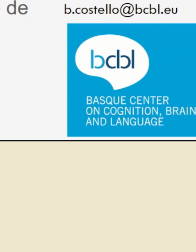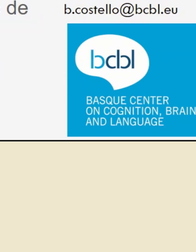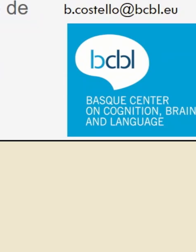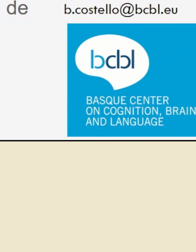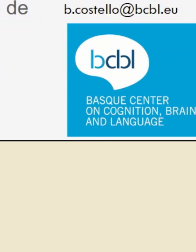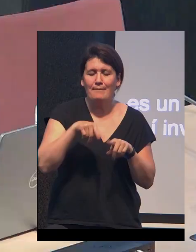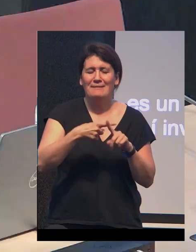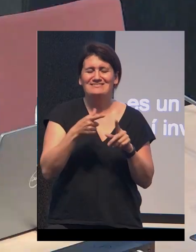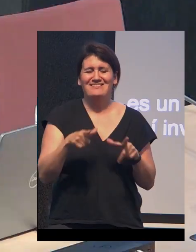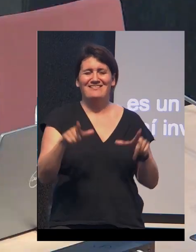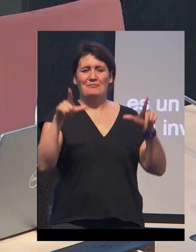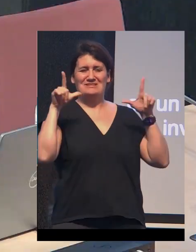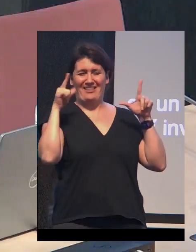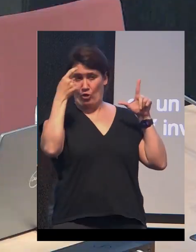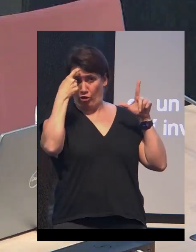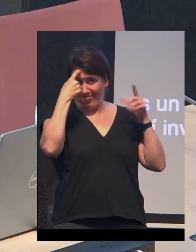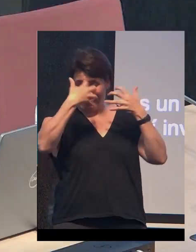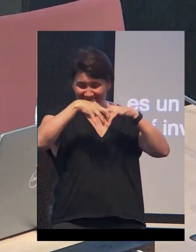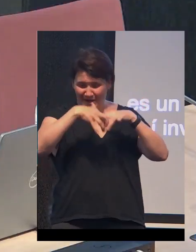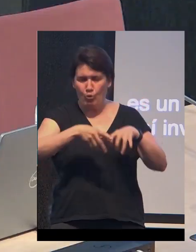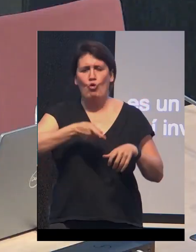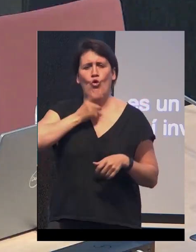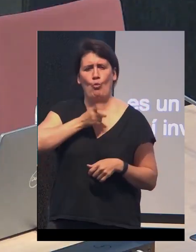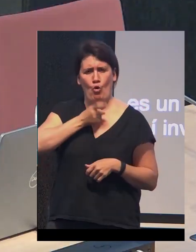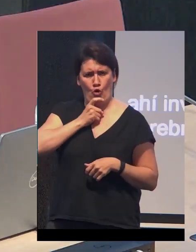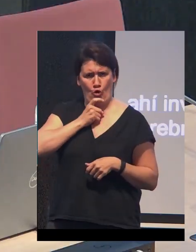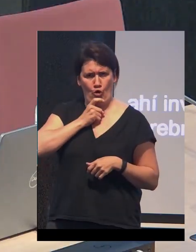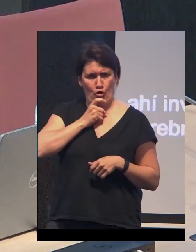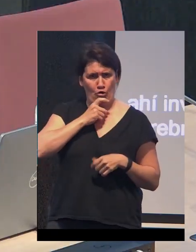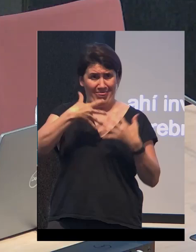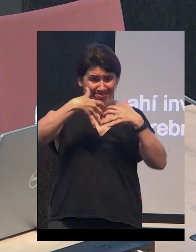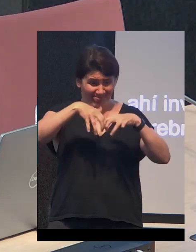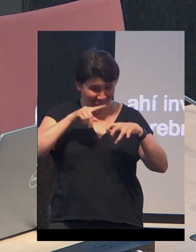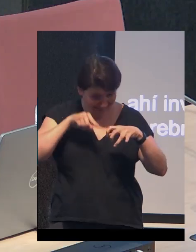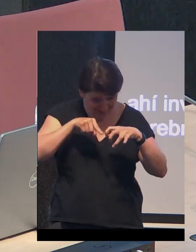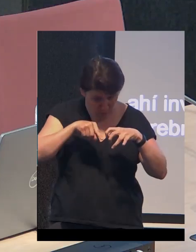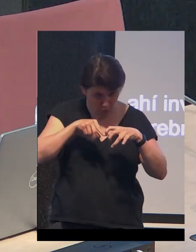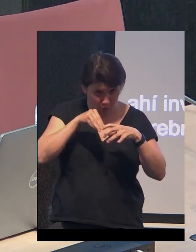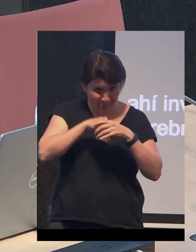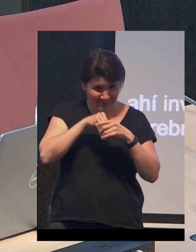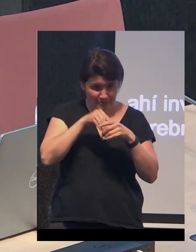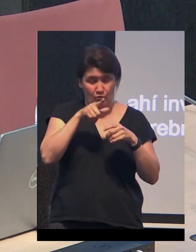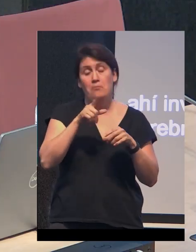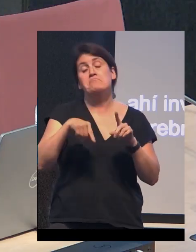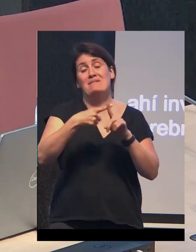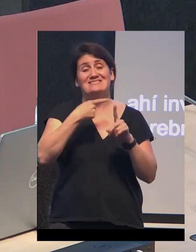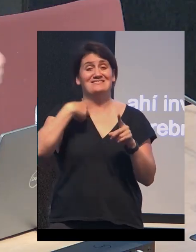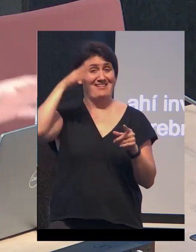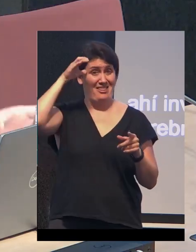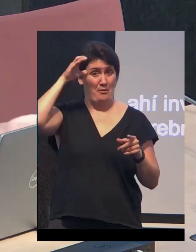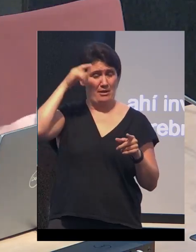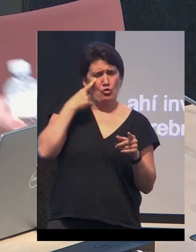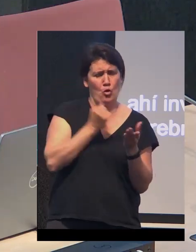cerebro. Y dentro del centro tenemos muchas líneas de investigación.